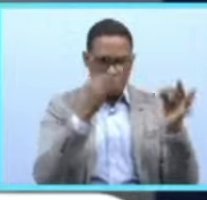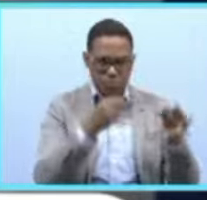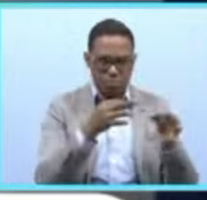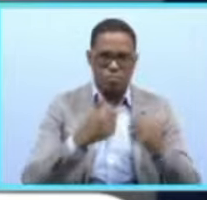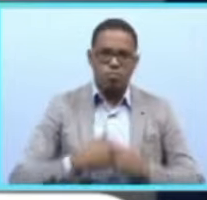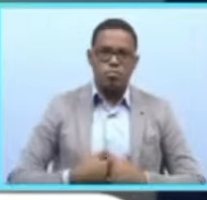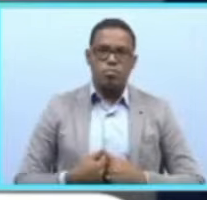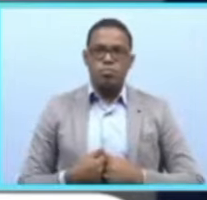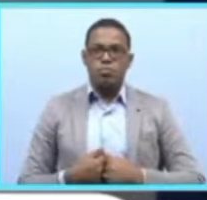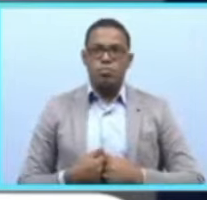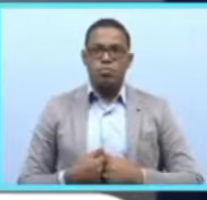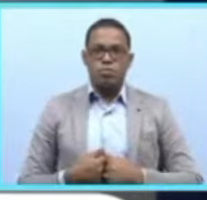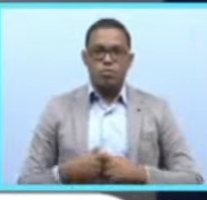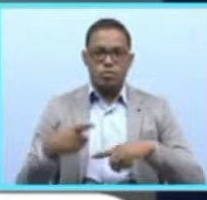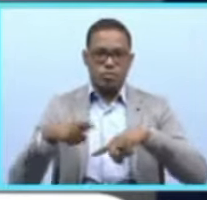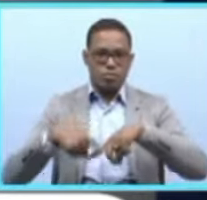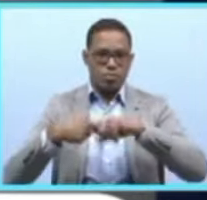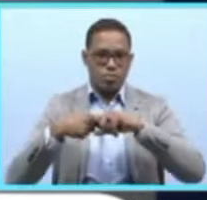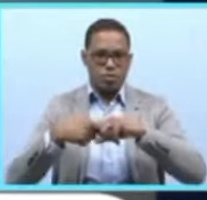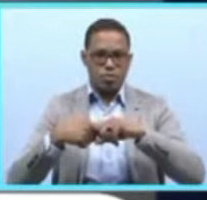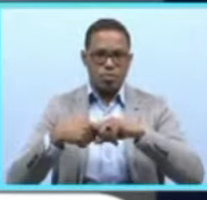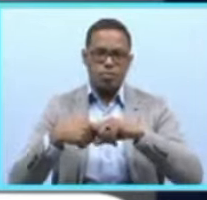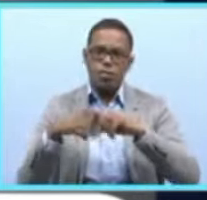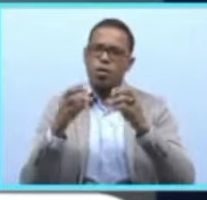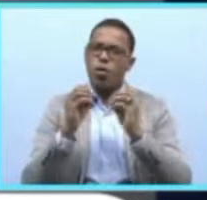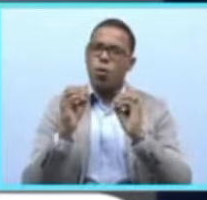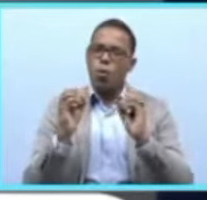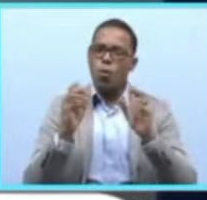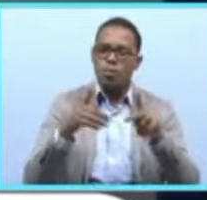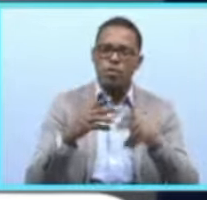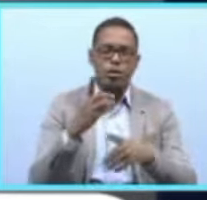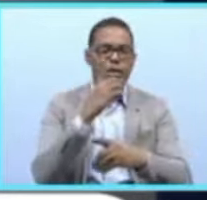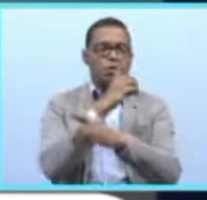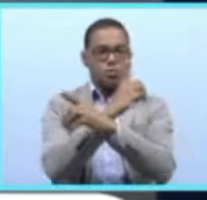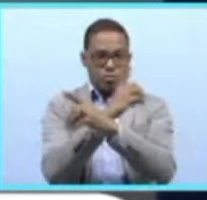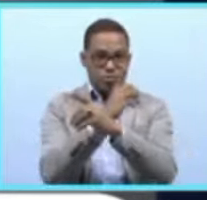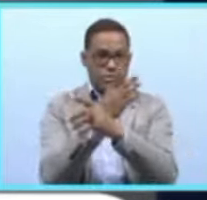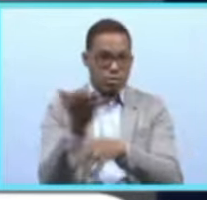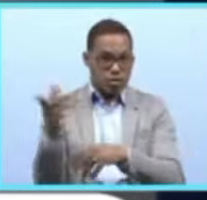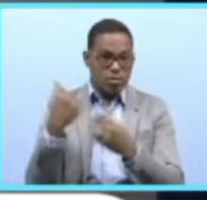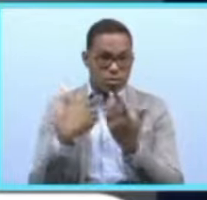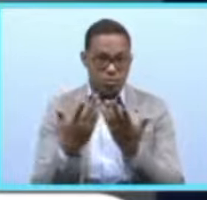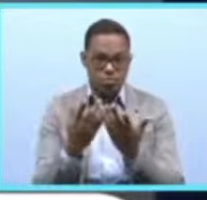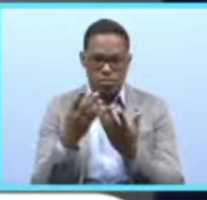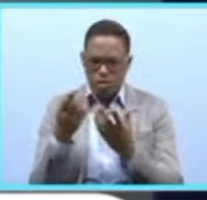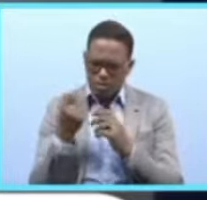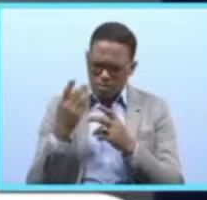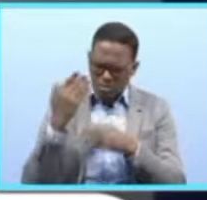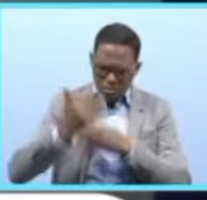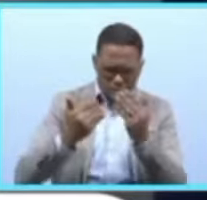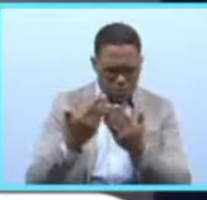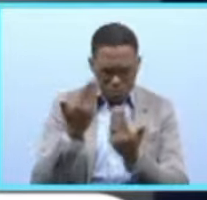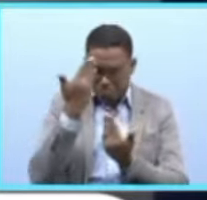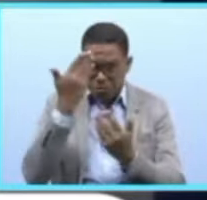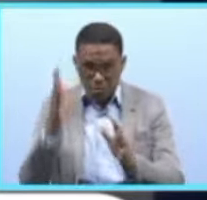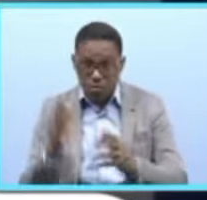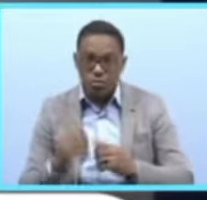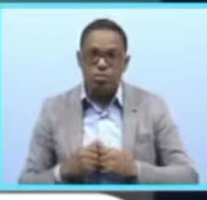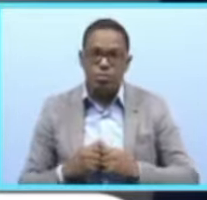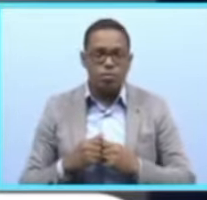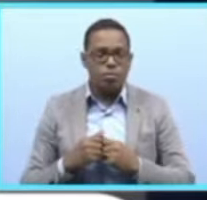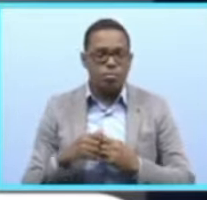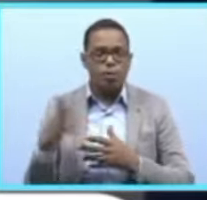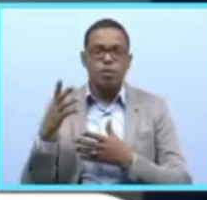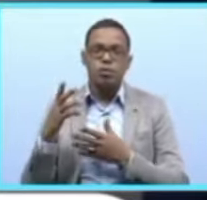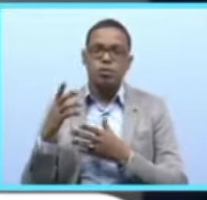Acabamos de bajar y fue suspendida a los fines de dar la oportunidad a la defensa técnica del imputado que no conocía el proceso para